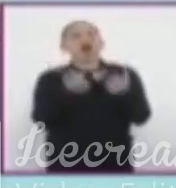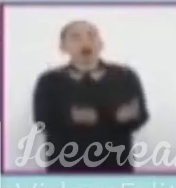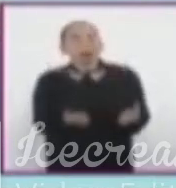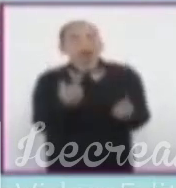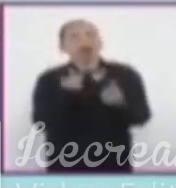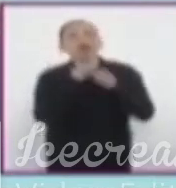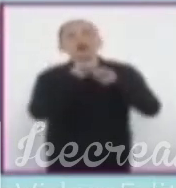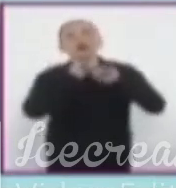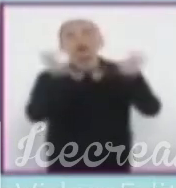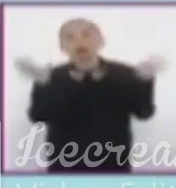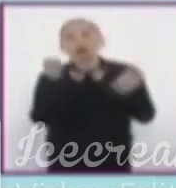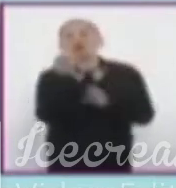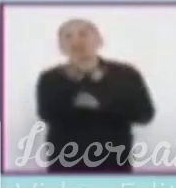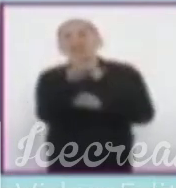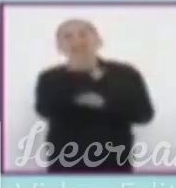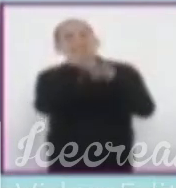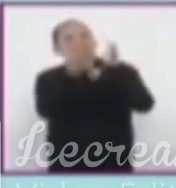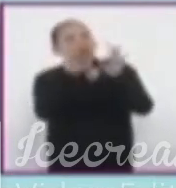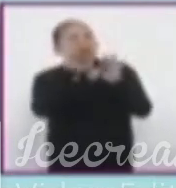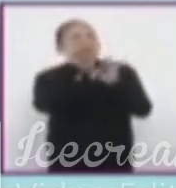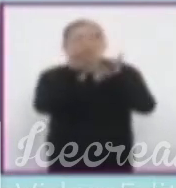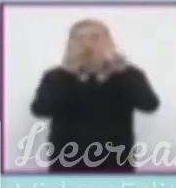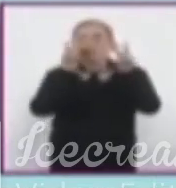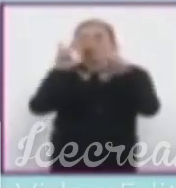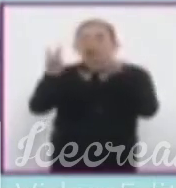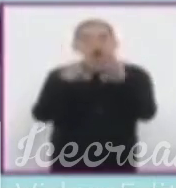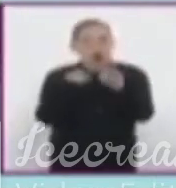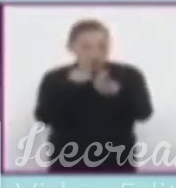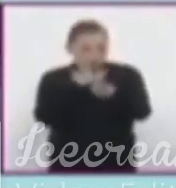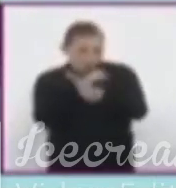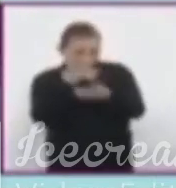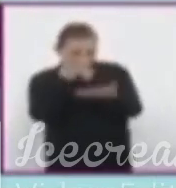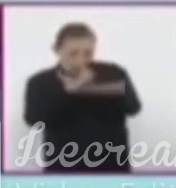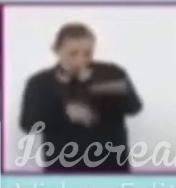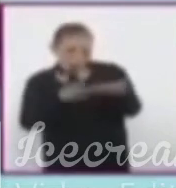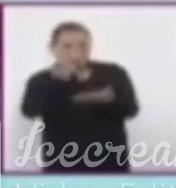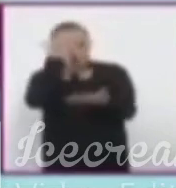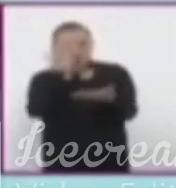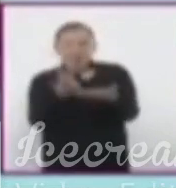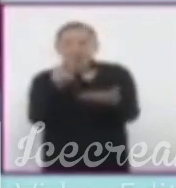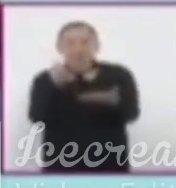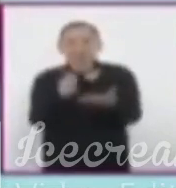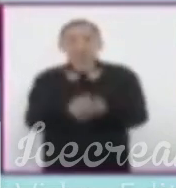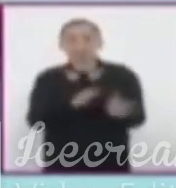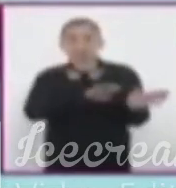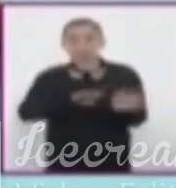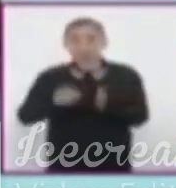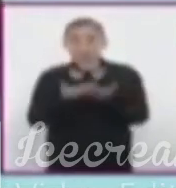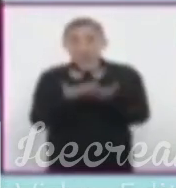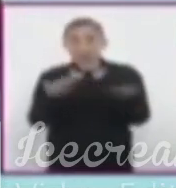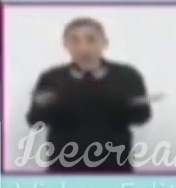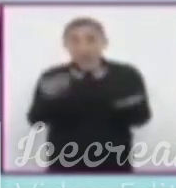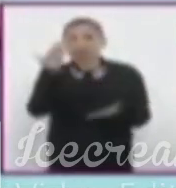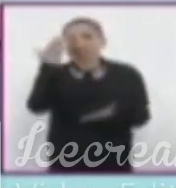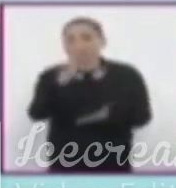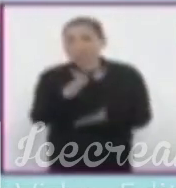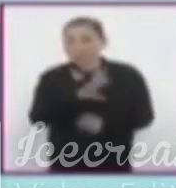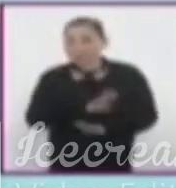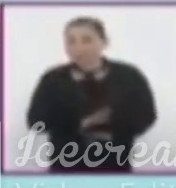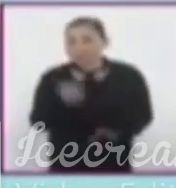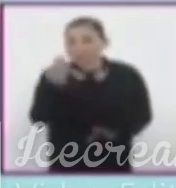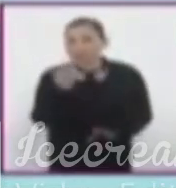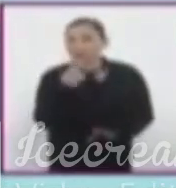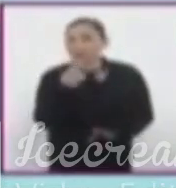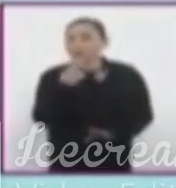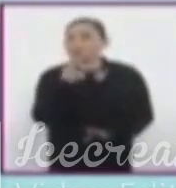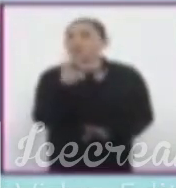se refieren todos estos anuncios o datos que se transmiten usando porcentajes. Ahora saben qué son y en qué se